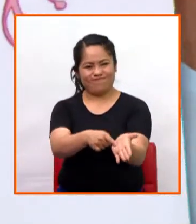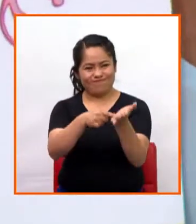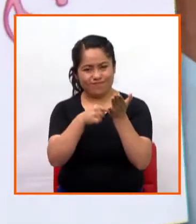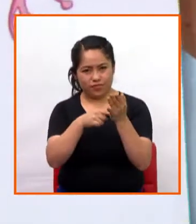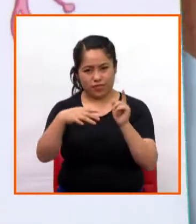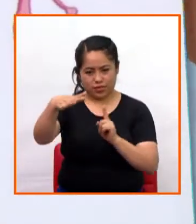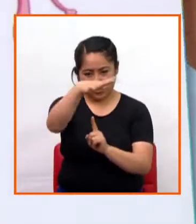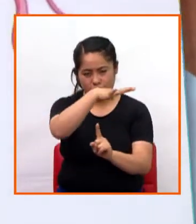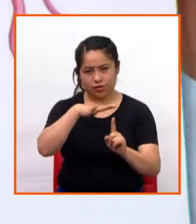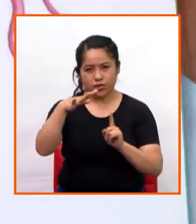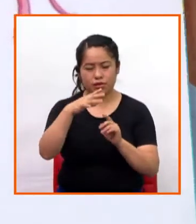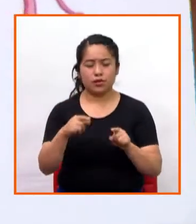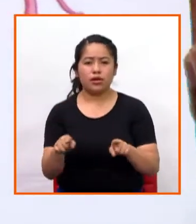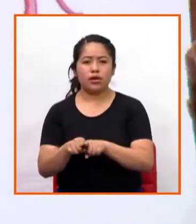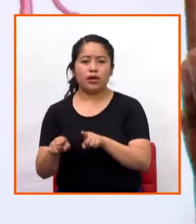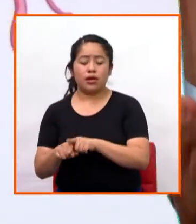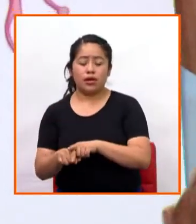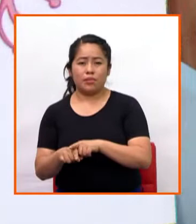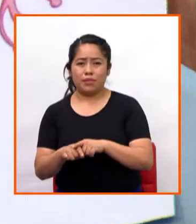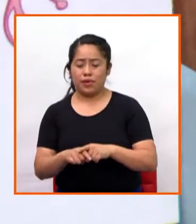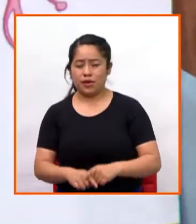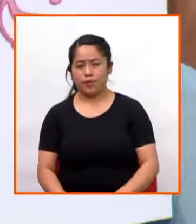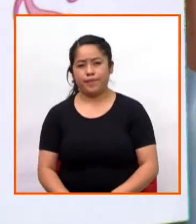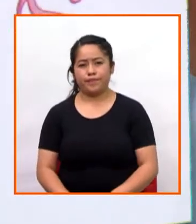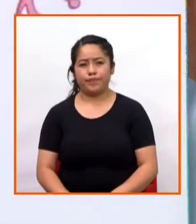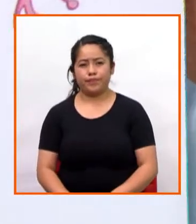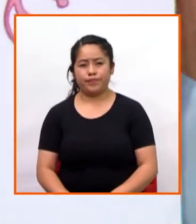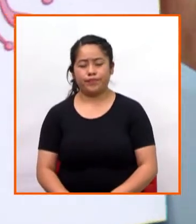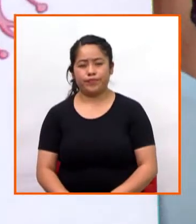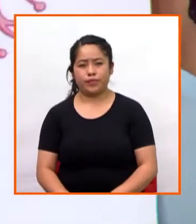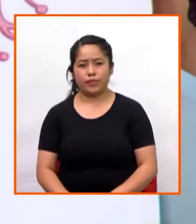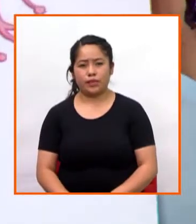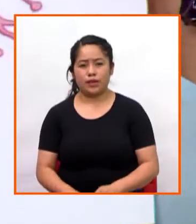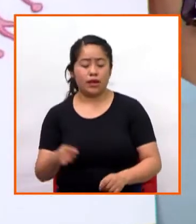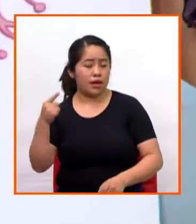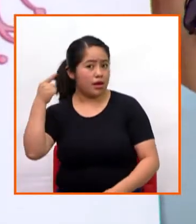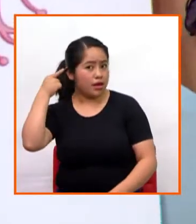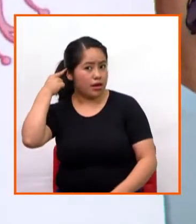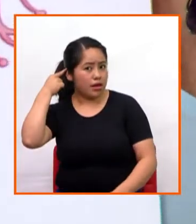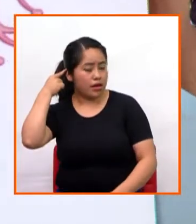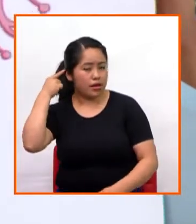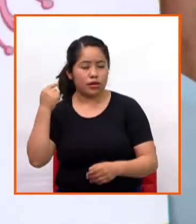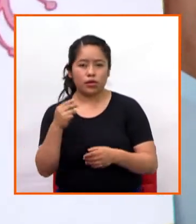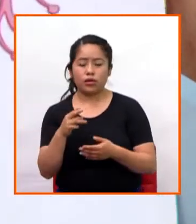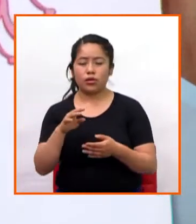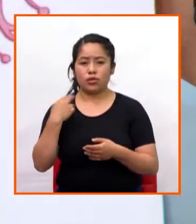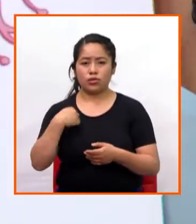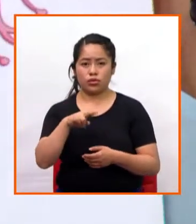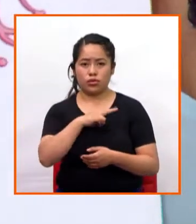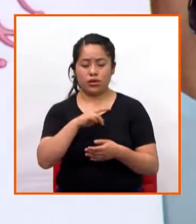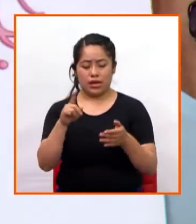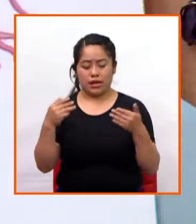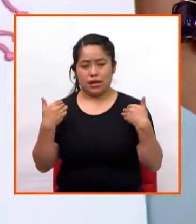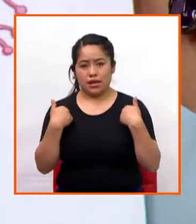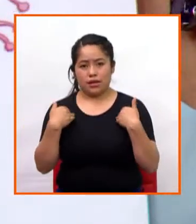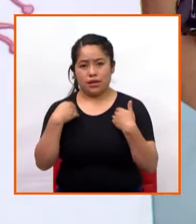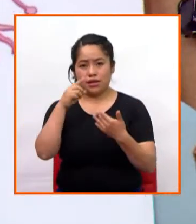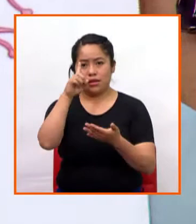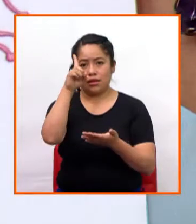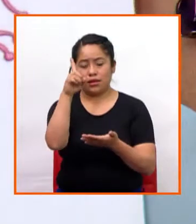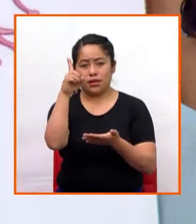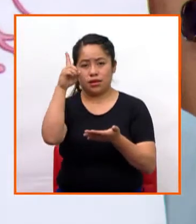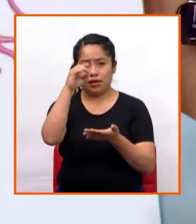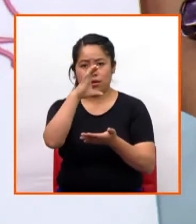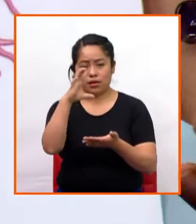muy interesante de esto es que nosotros, en nuestro encéfalo, tenemos un aproximado de 100.000 millones de